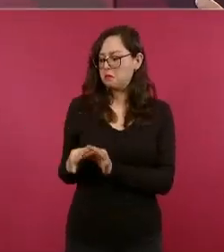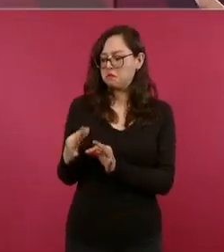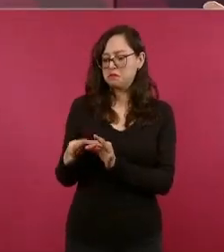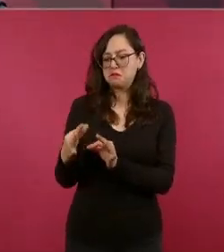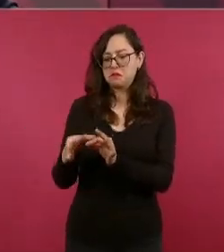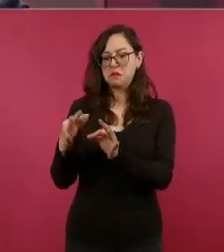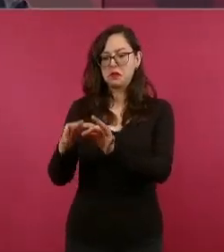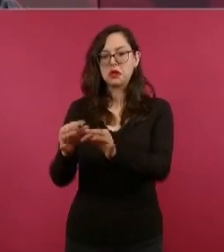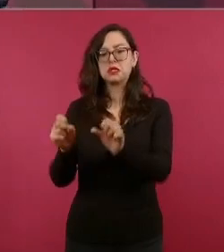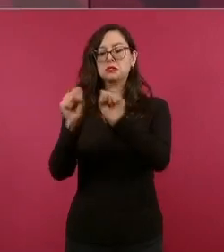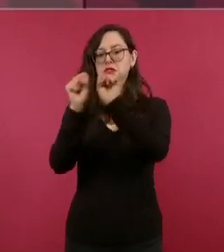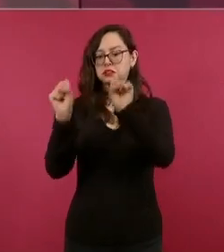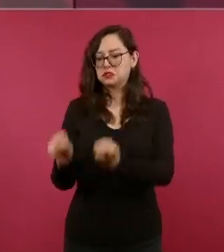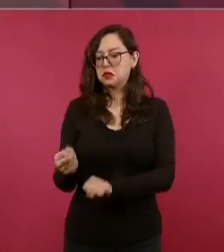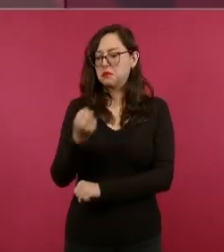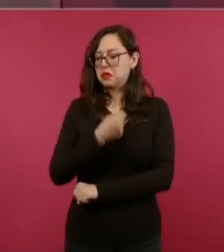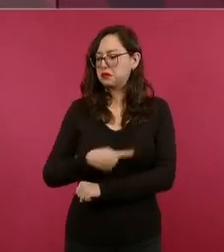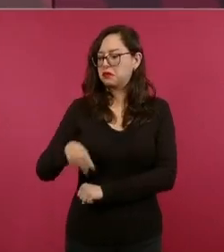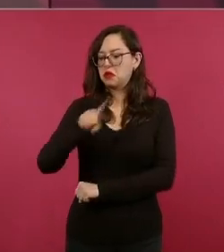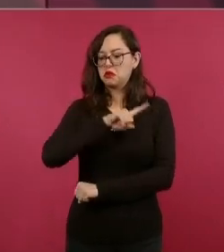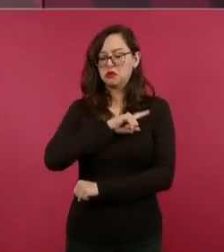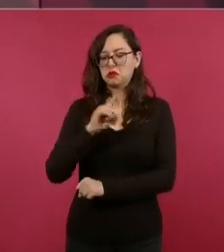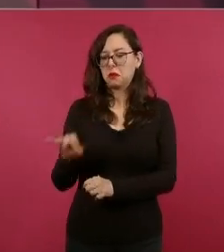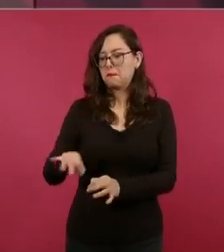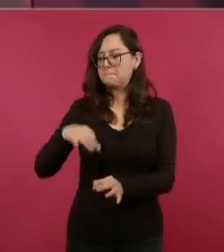montado el sistema de salud pública.